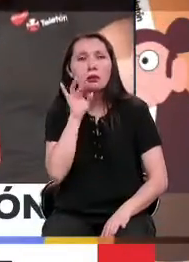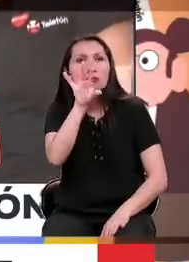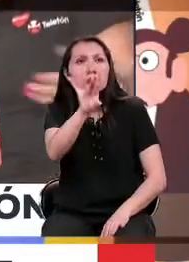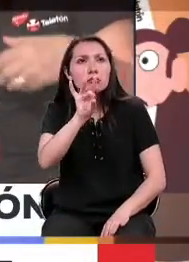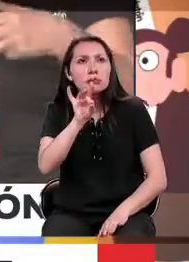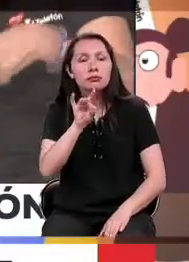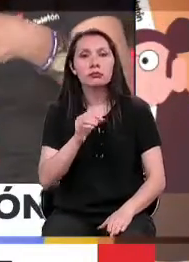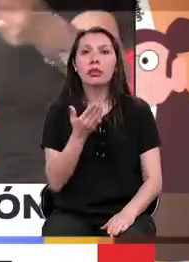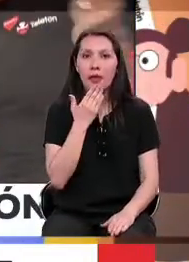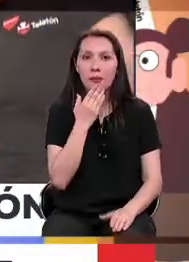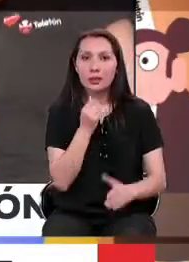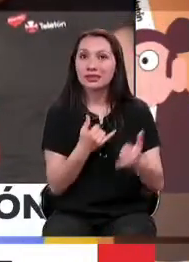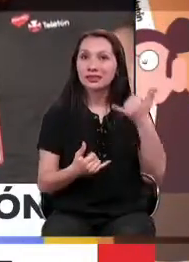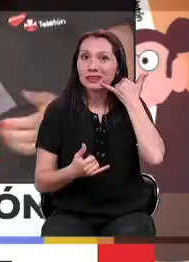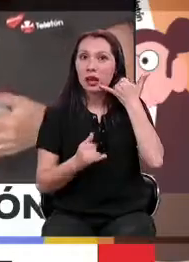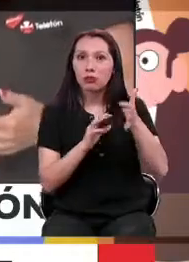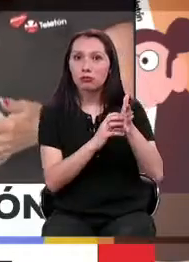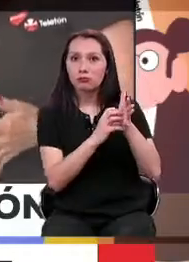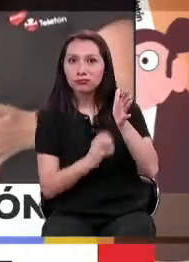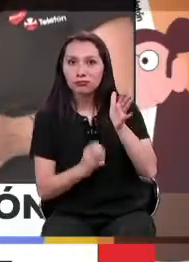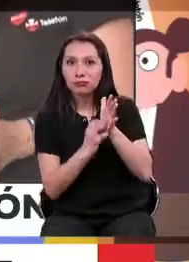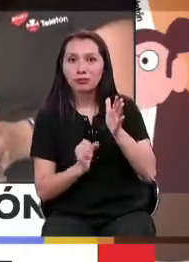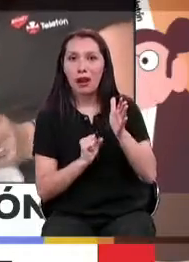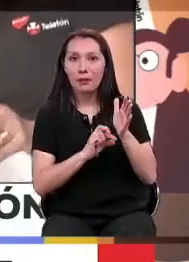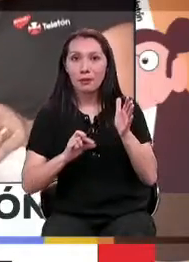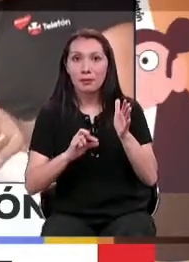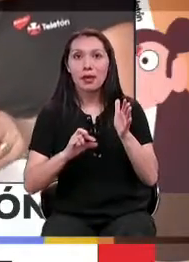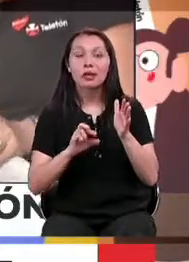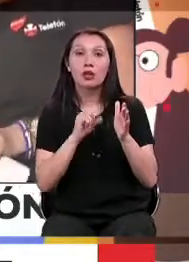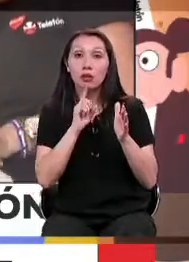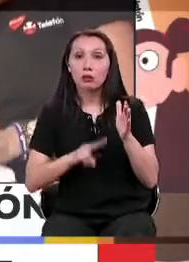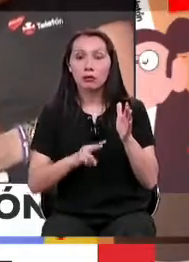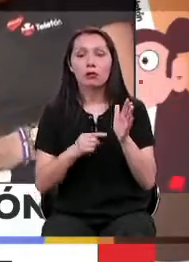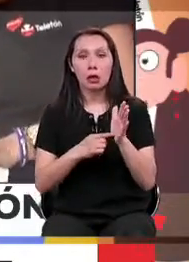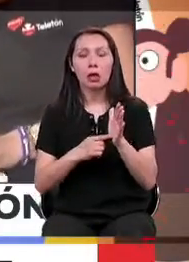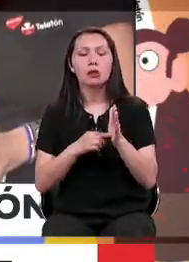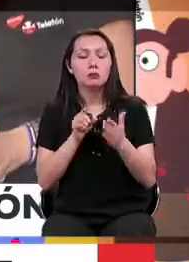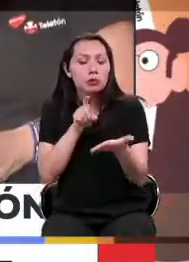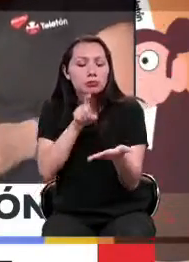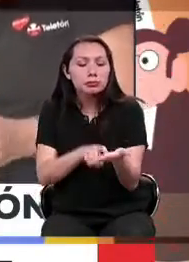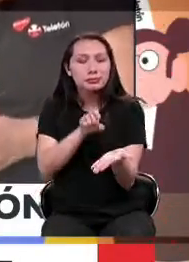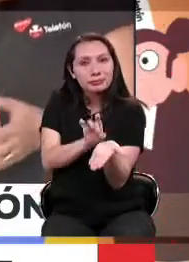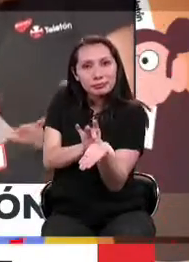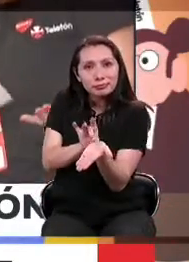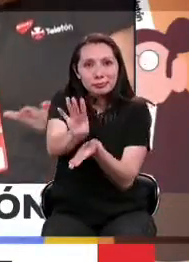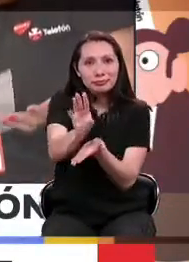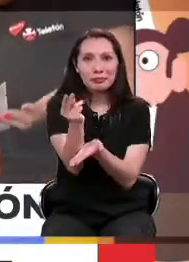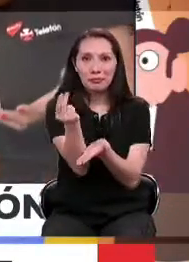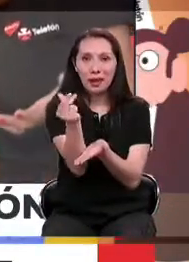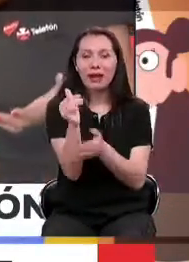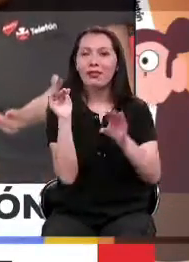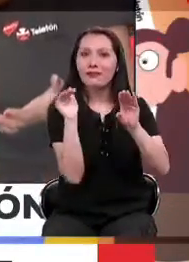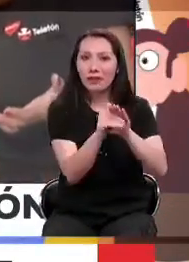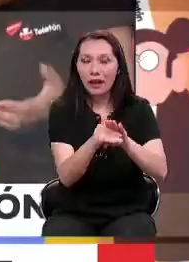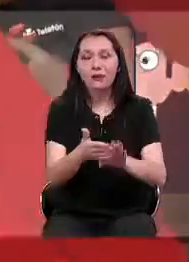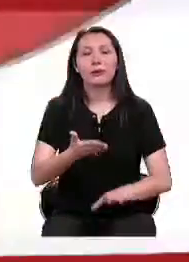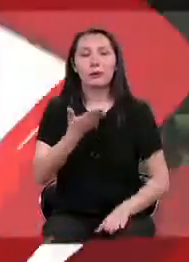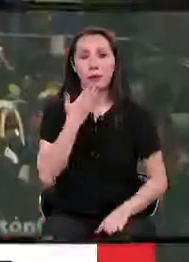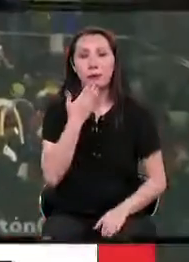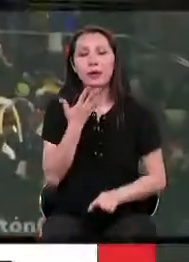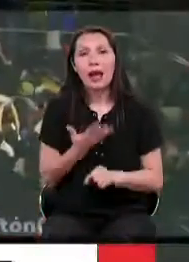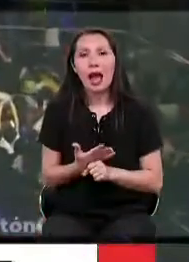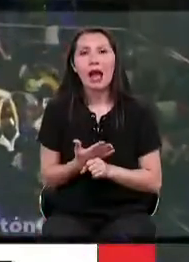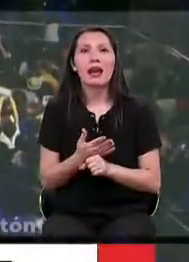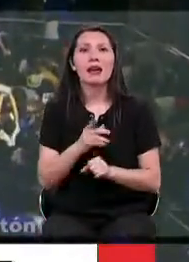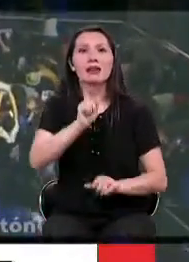está la aplicatón que te permite llegar y acceder a la donación al banco, hay... también tenemos